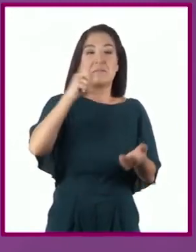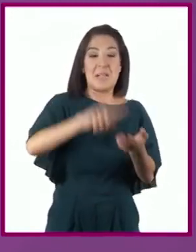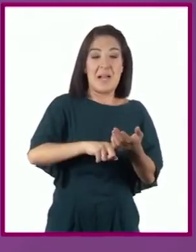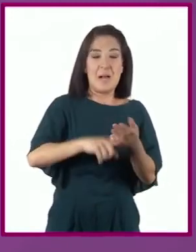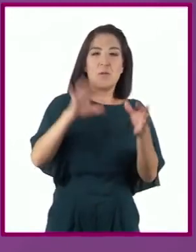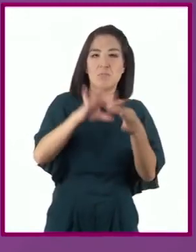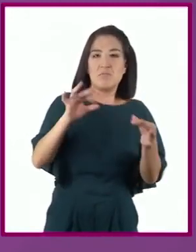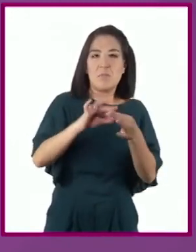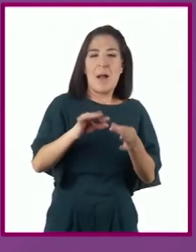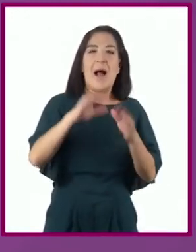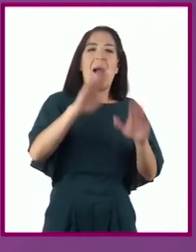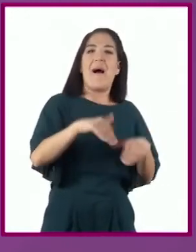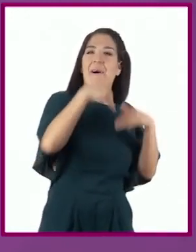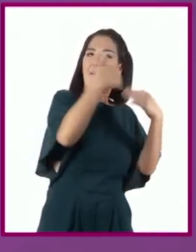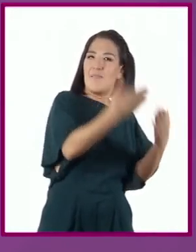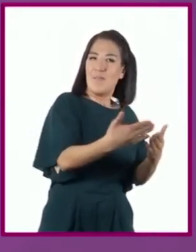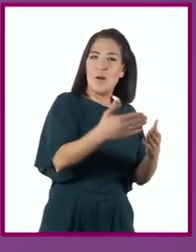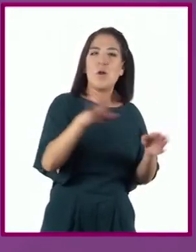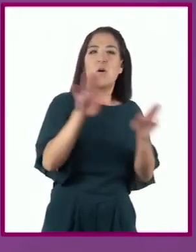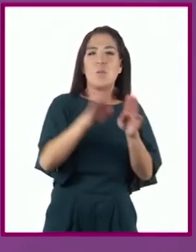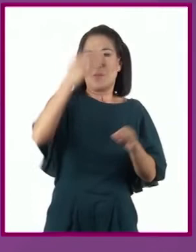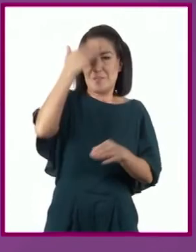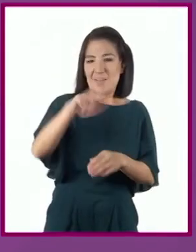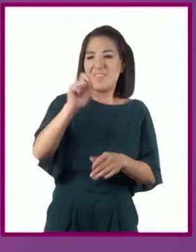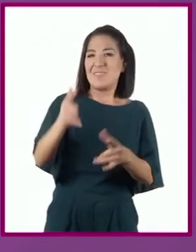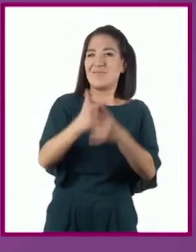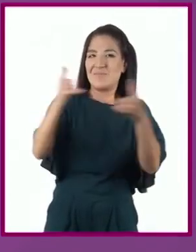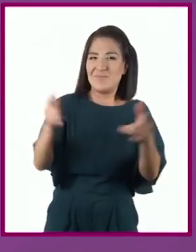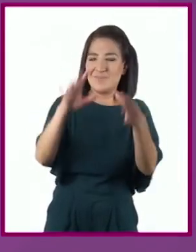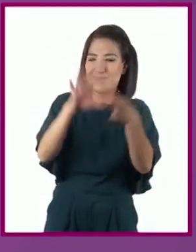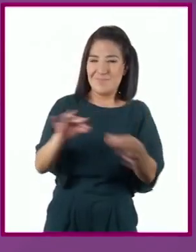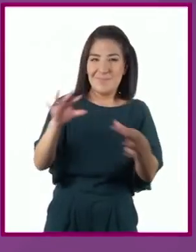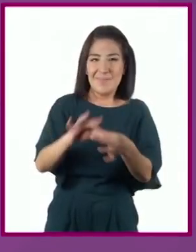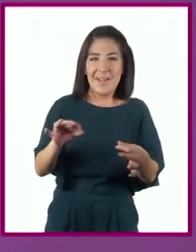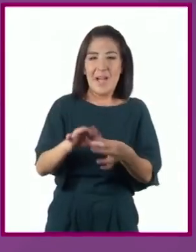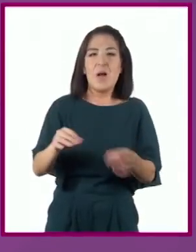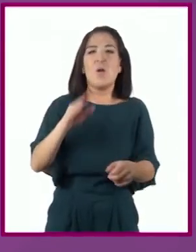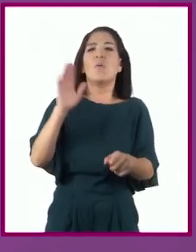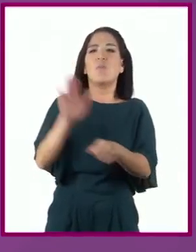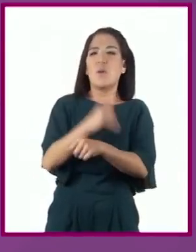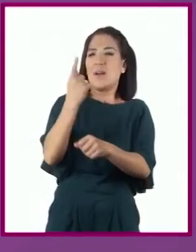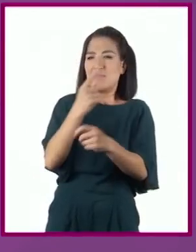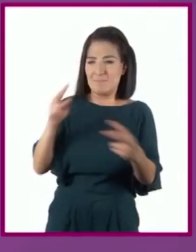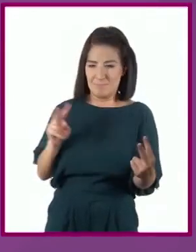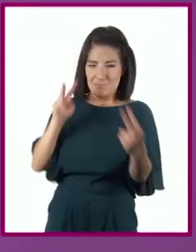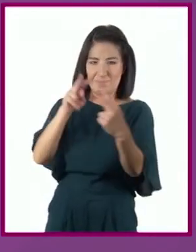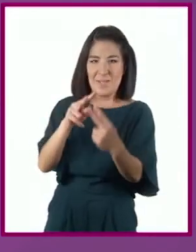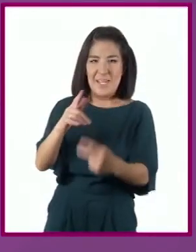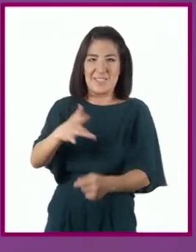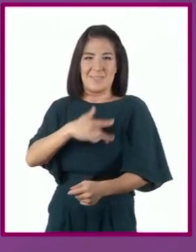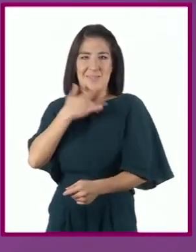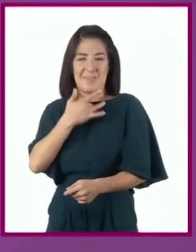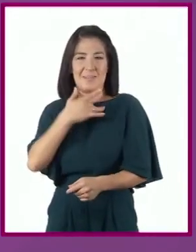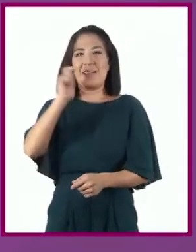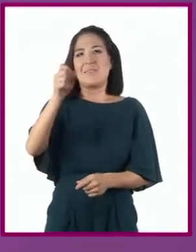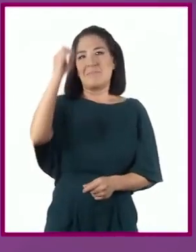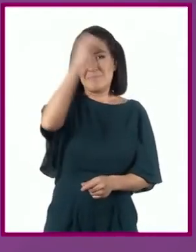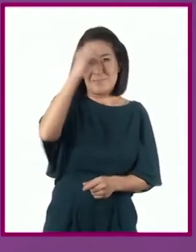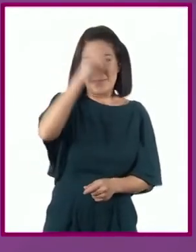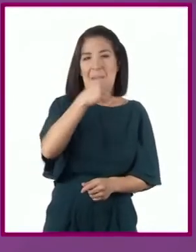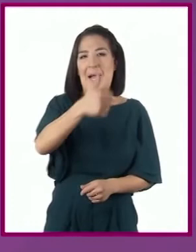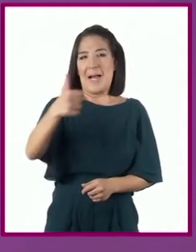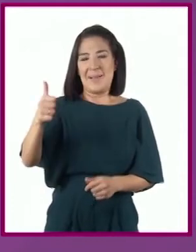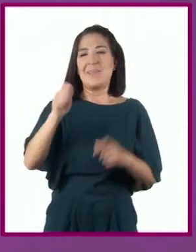fuera. Lo sabe y conoce todo acerca del relato, inclusive lo que ven, sienten o piensan los personajes.